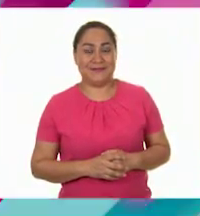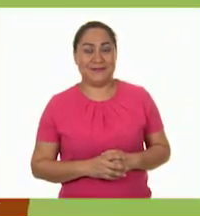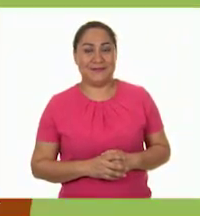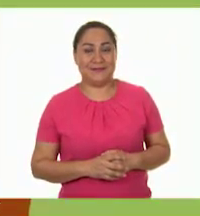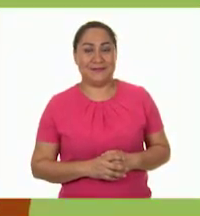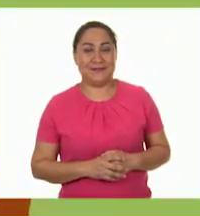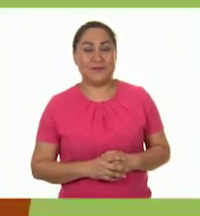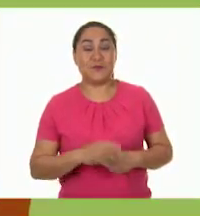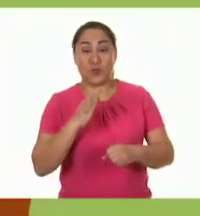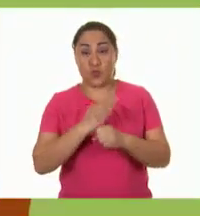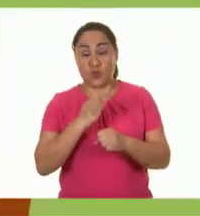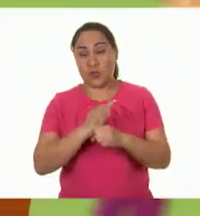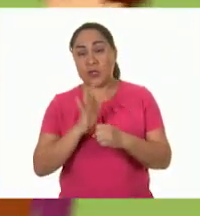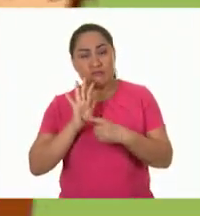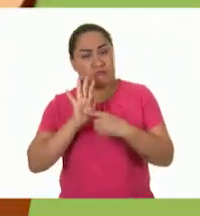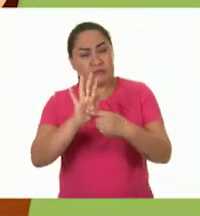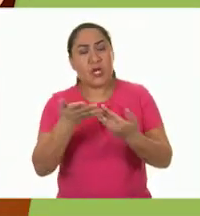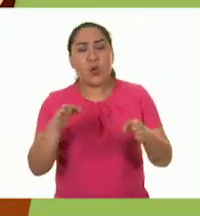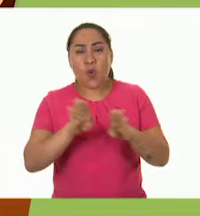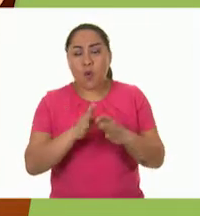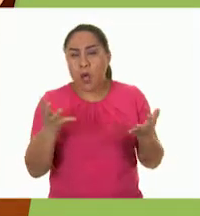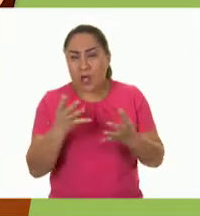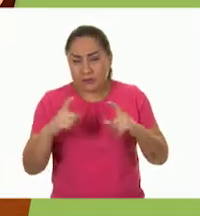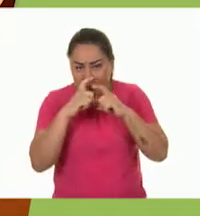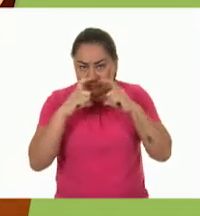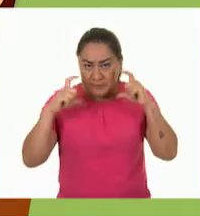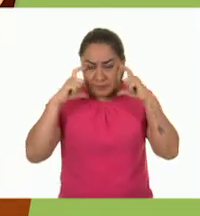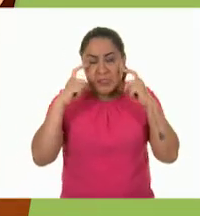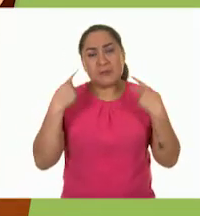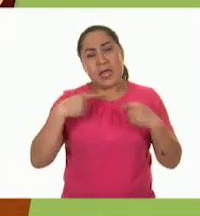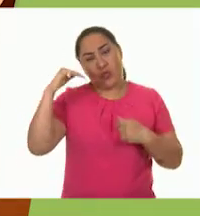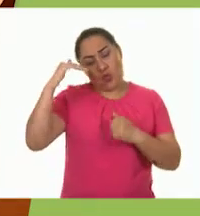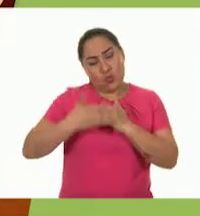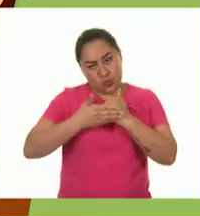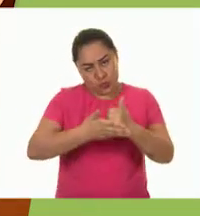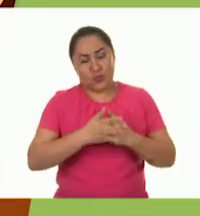Te enseñaremos cómo armar un cubrebocas con ayuda de un adulto.